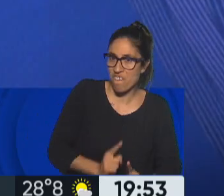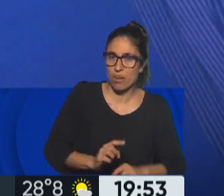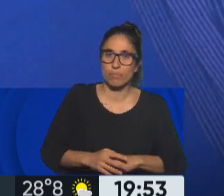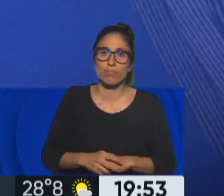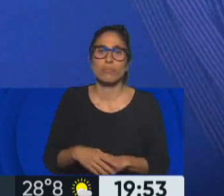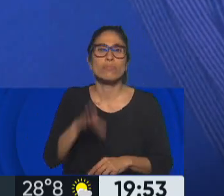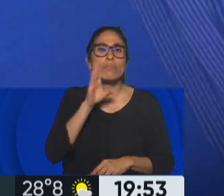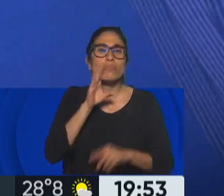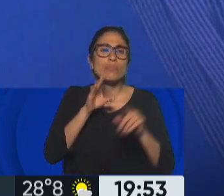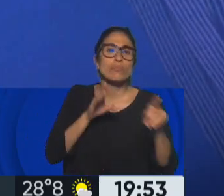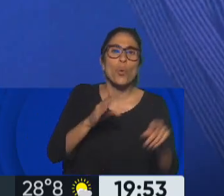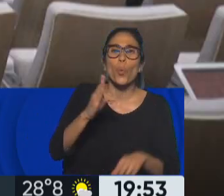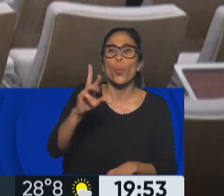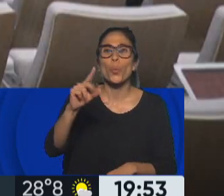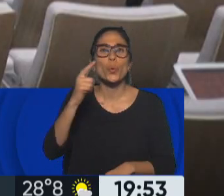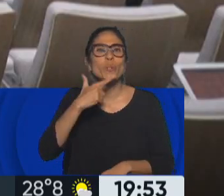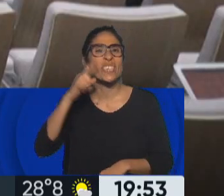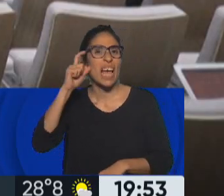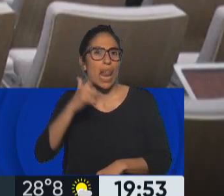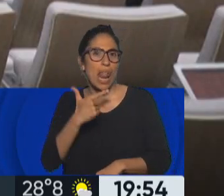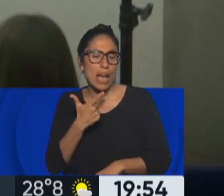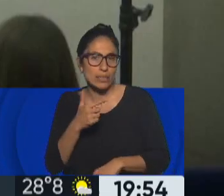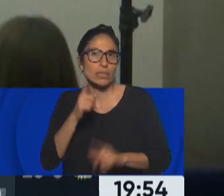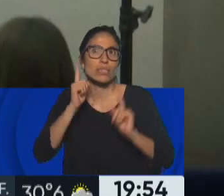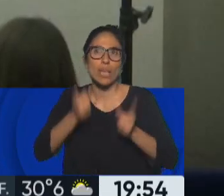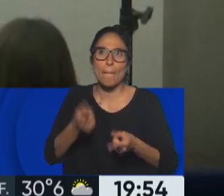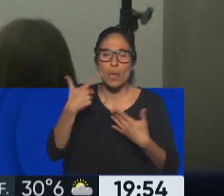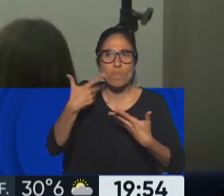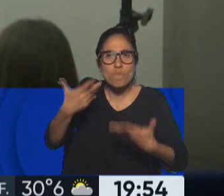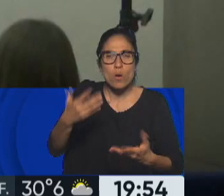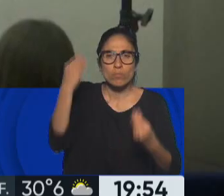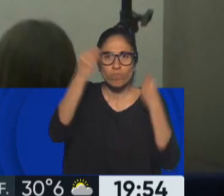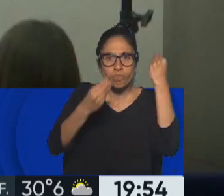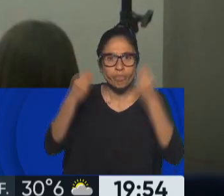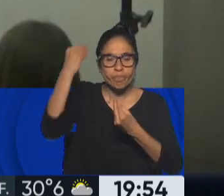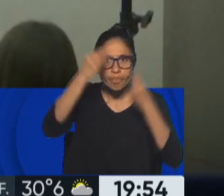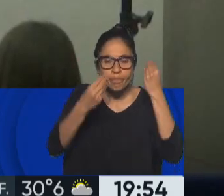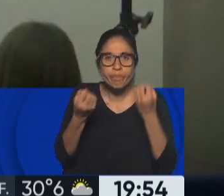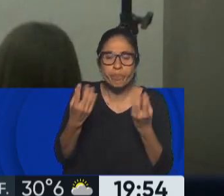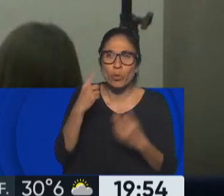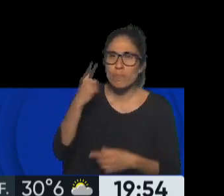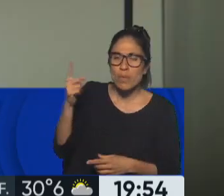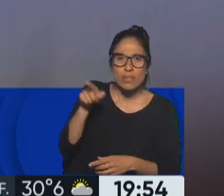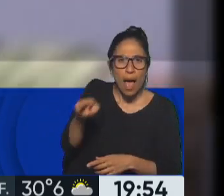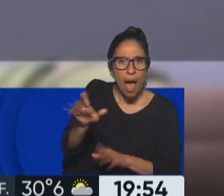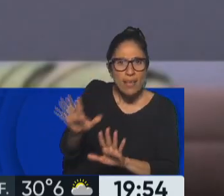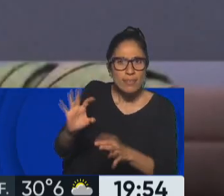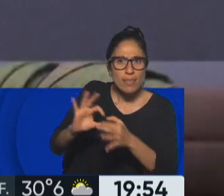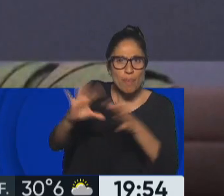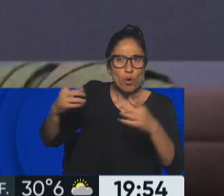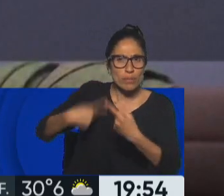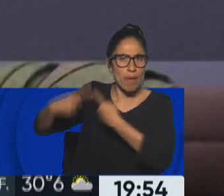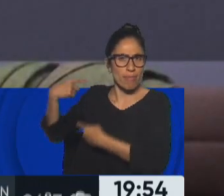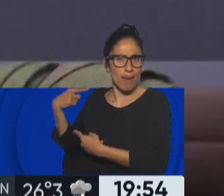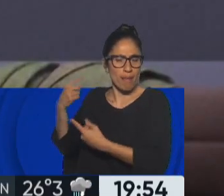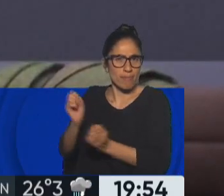Estados Unidos y Bruselas, por su parte, han manifestado su preocupación por lo que consideran un retroceso democrático.